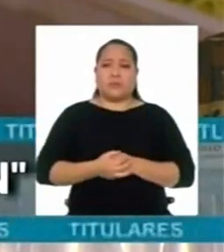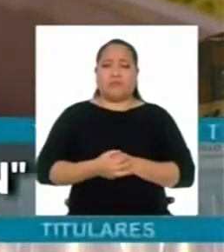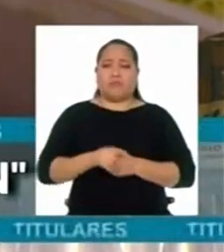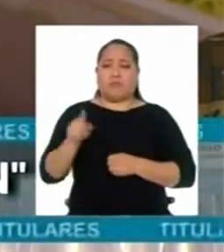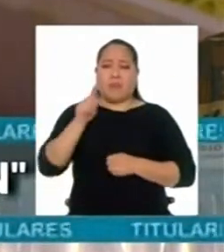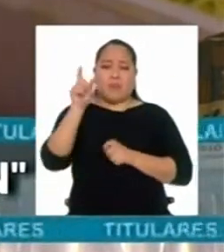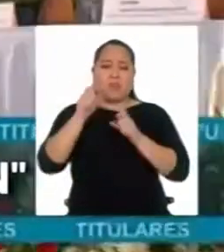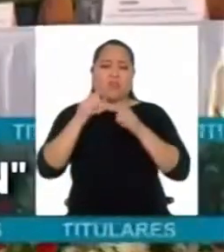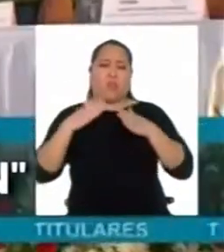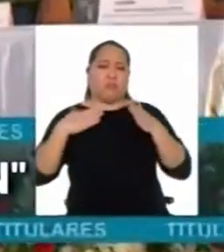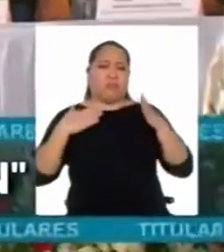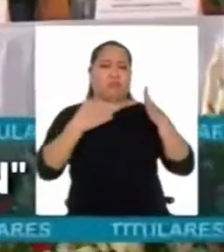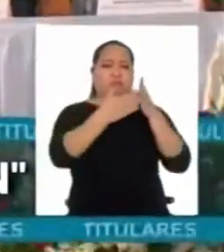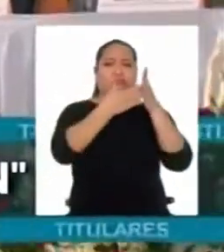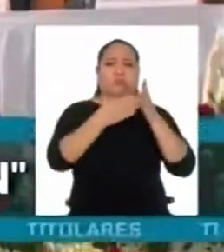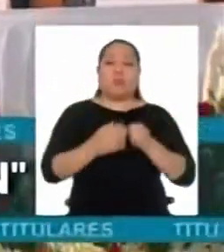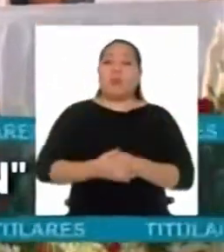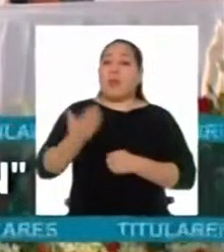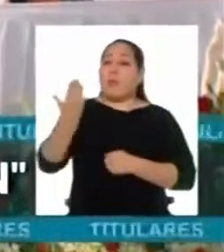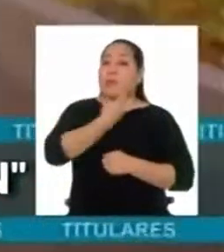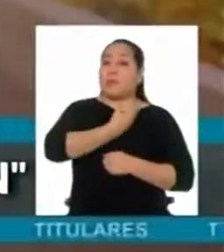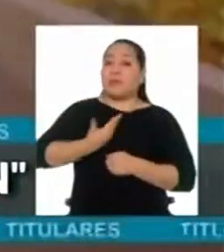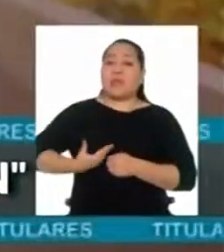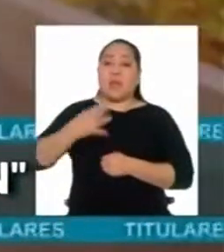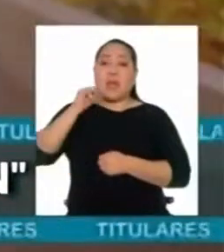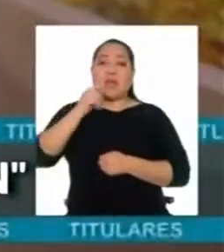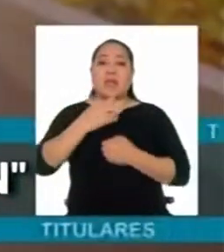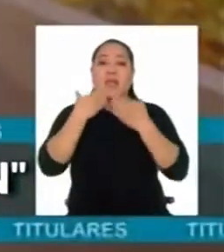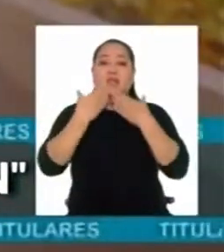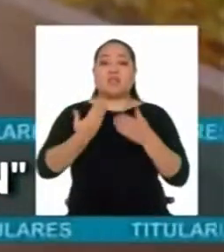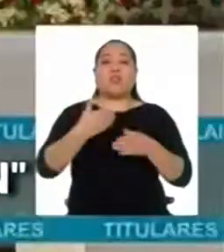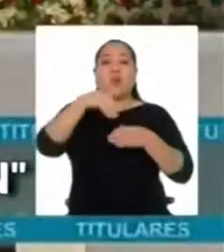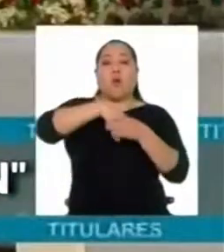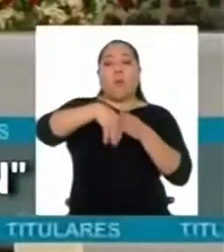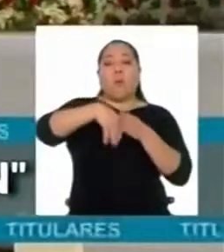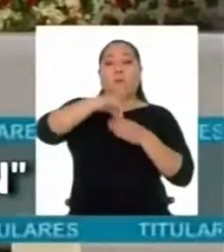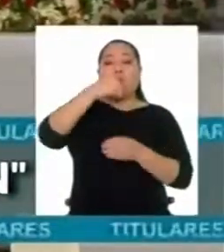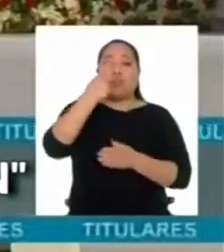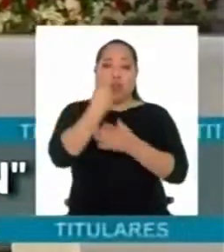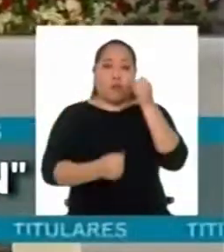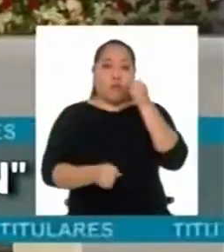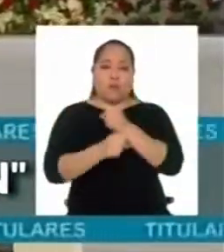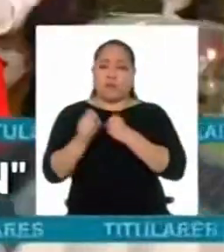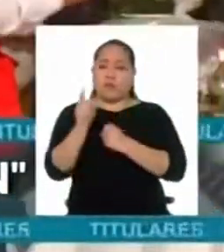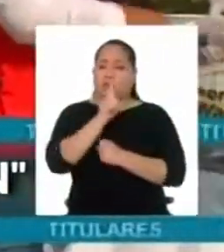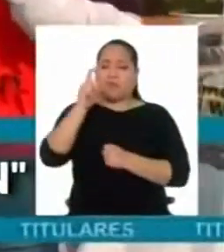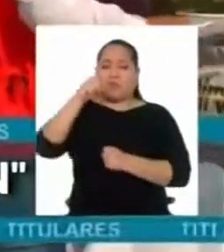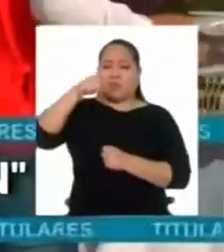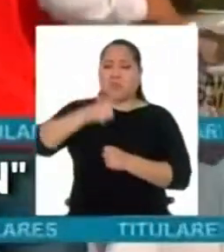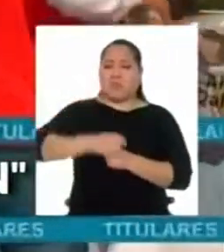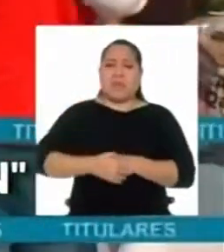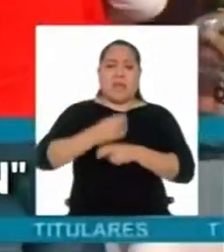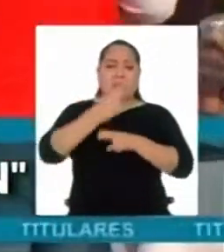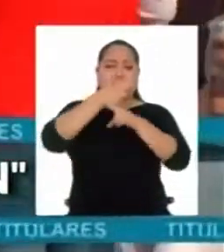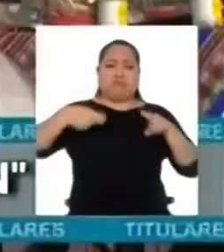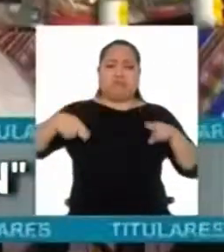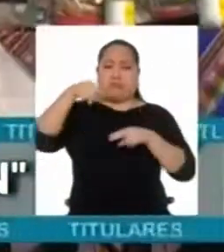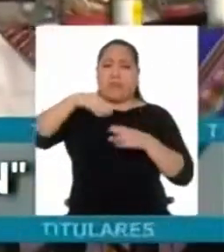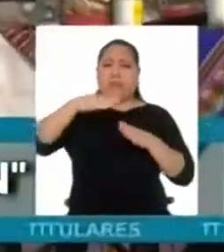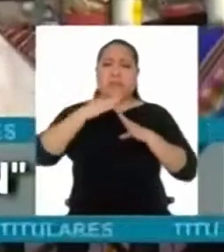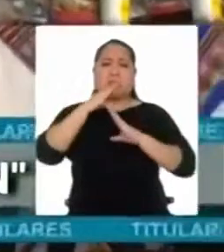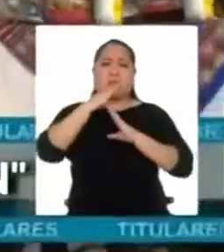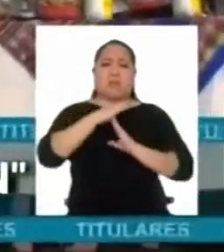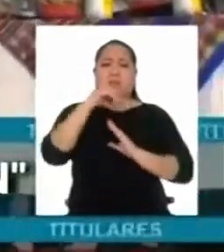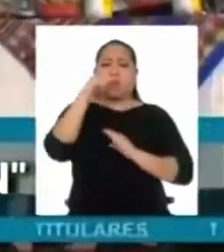la oposición. Presidente Pedro Castillo agradeció voto de confianza y dijo que no hay necesidad de censurar a sus ministros. Mandatario participó en lanzamiento del